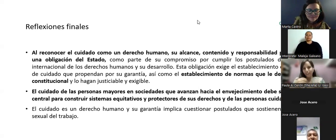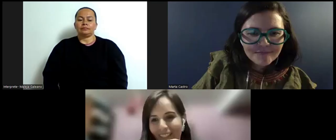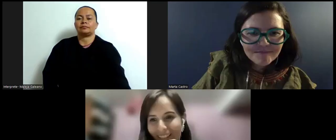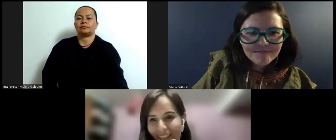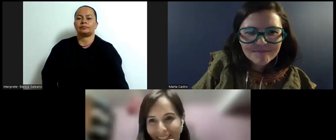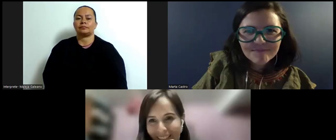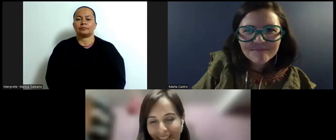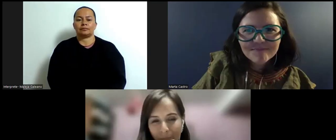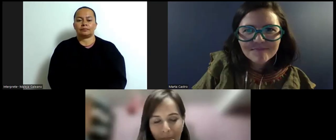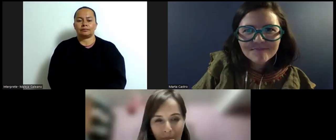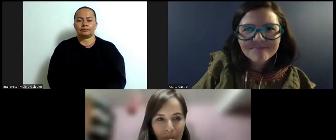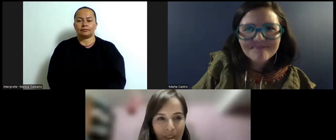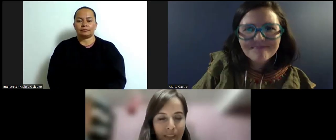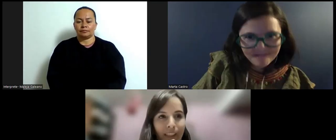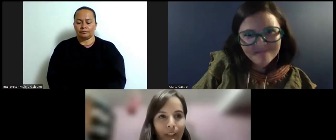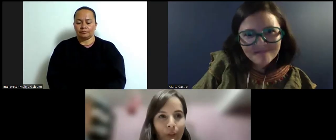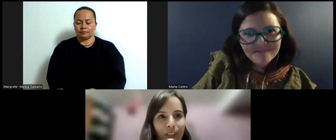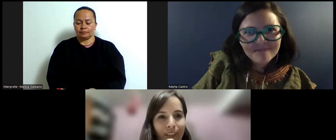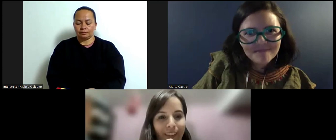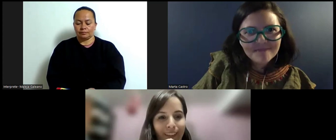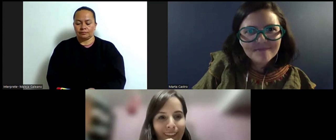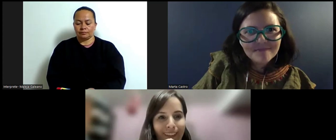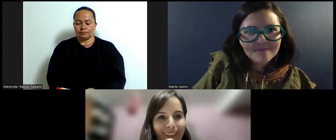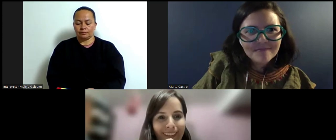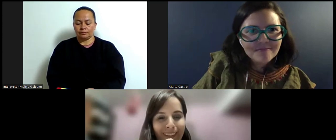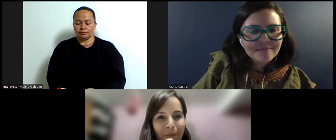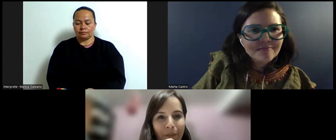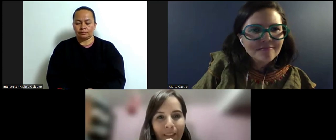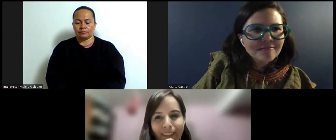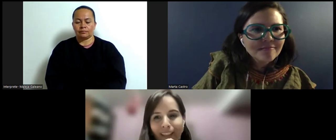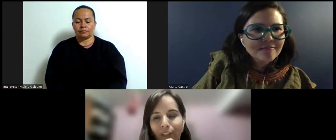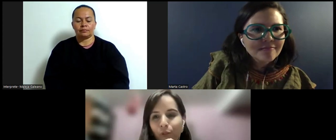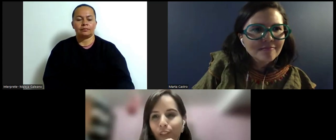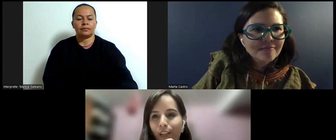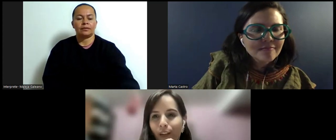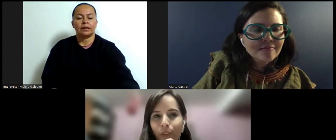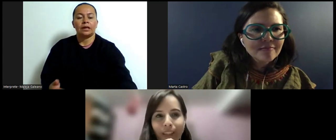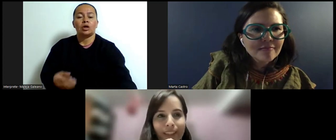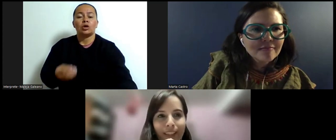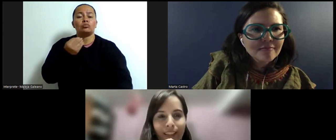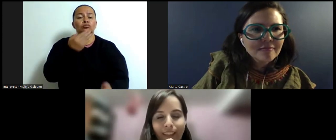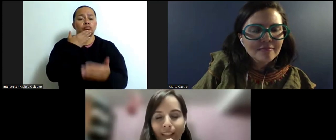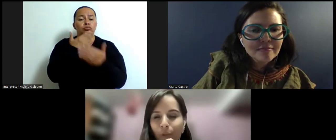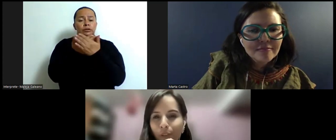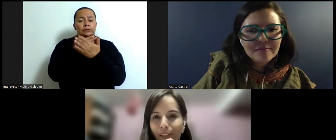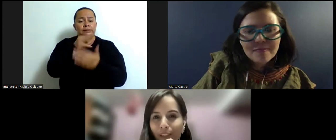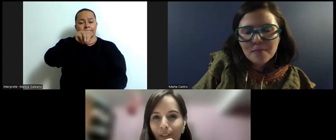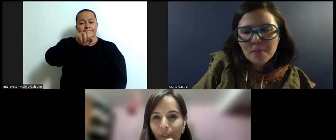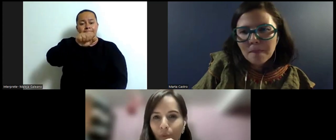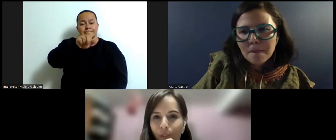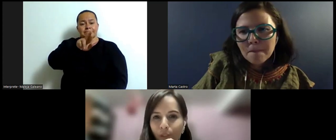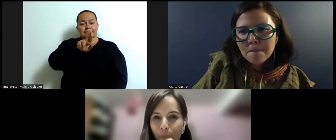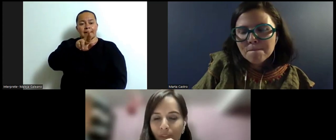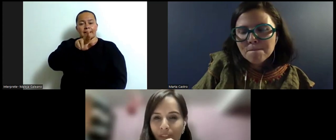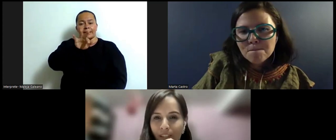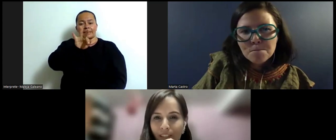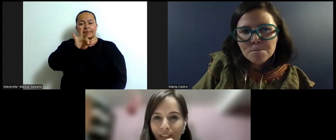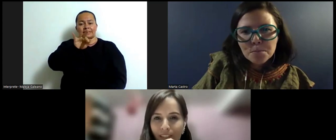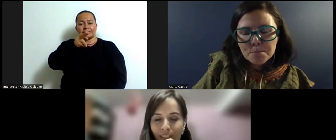Muchísimas gracias Marta creo que Marta nos da un excelente recorrido